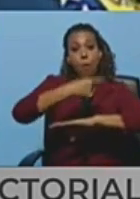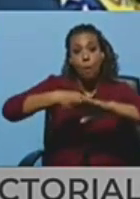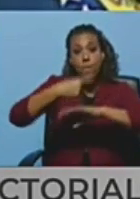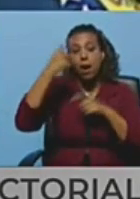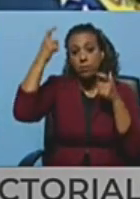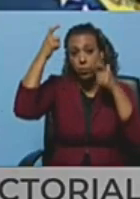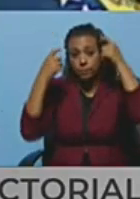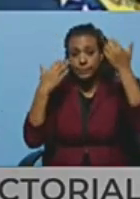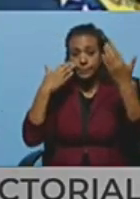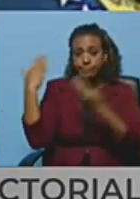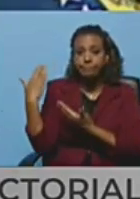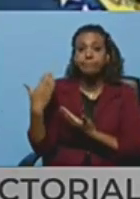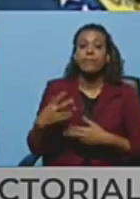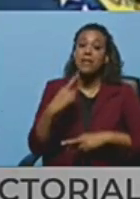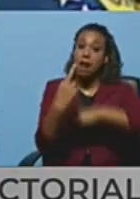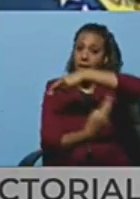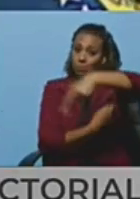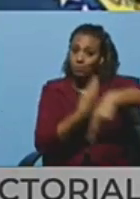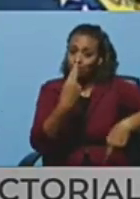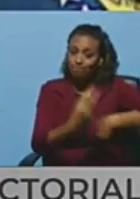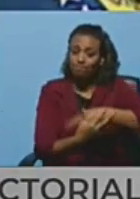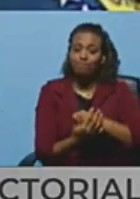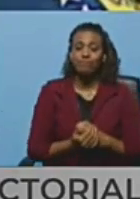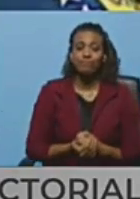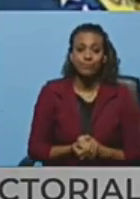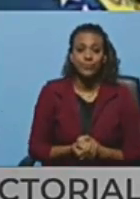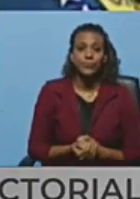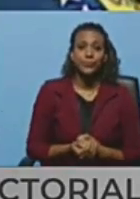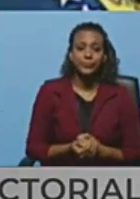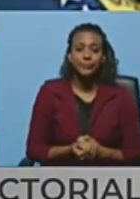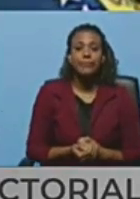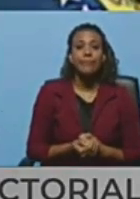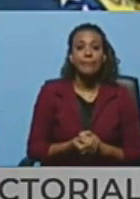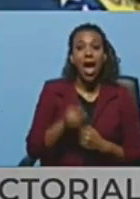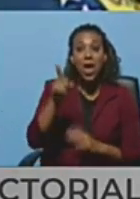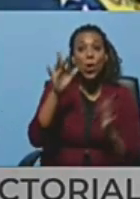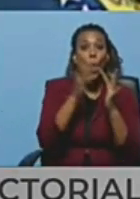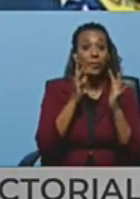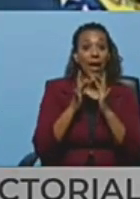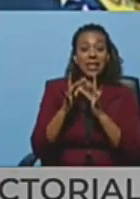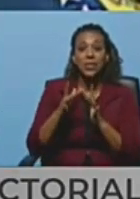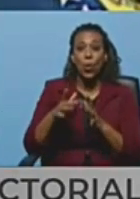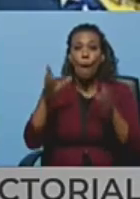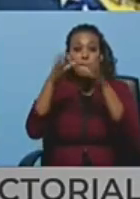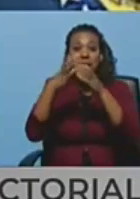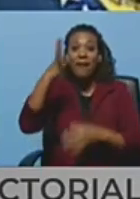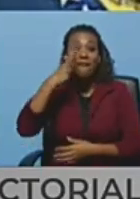de nuestro partido y de nuestra revolución. Ahí han contactado